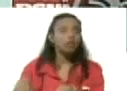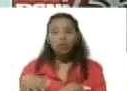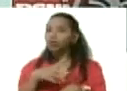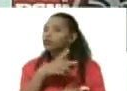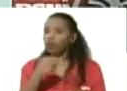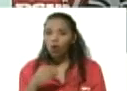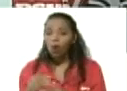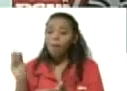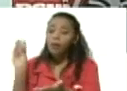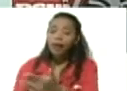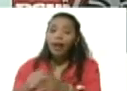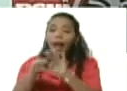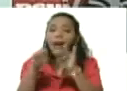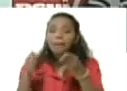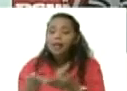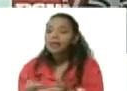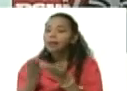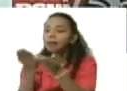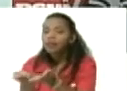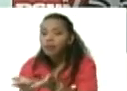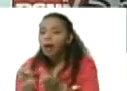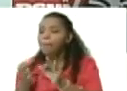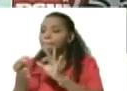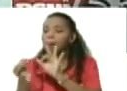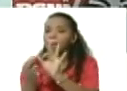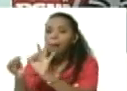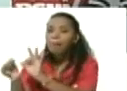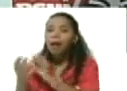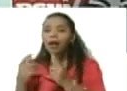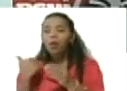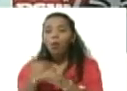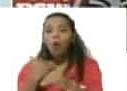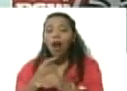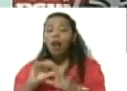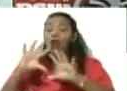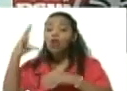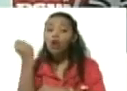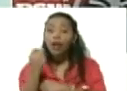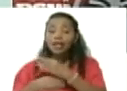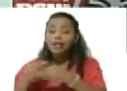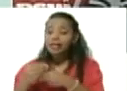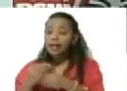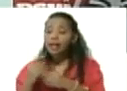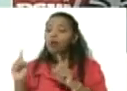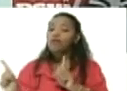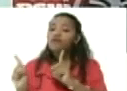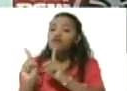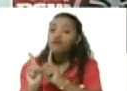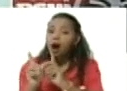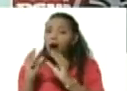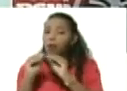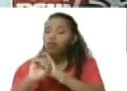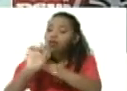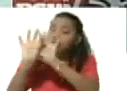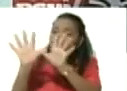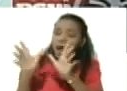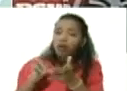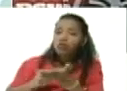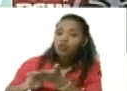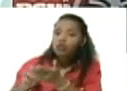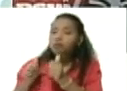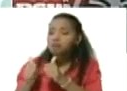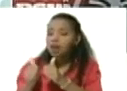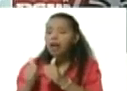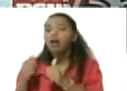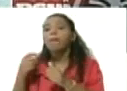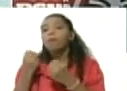mesa puntos de vista. Si se logra llegar a un acercamiento, perfecto. Si no se logra llegar a un acercamiento, buen intento